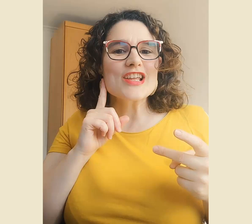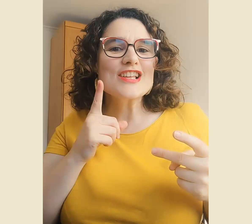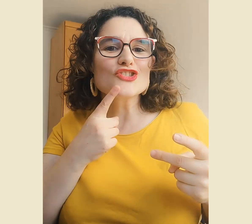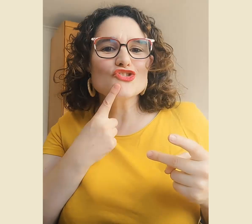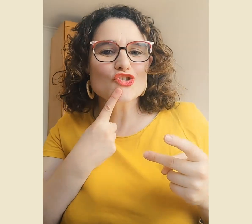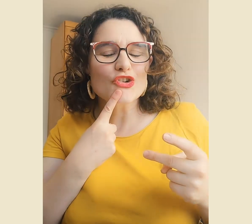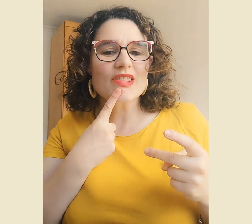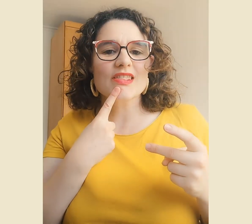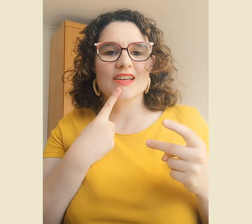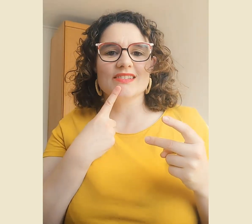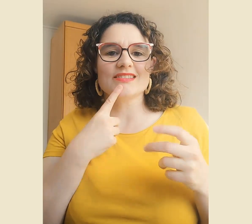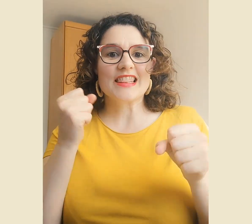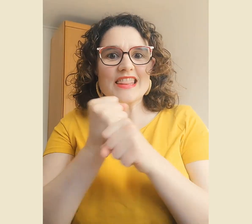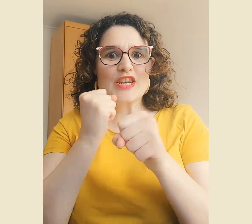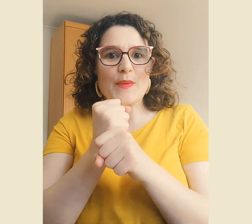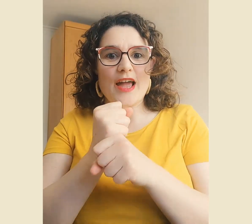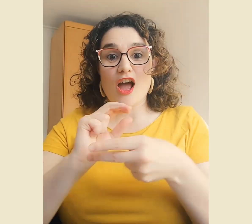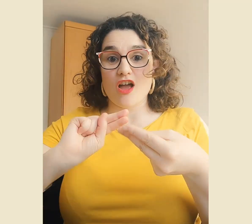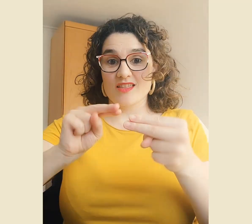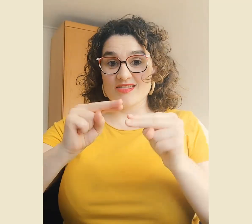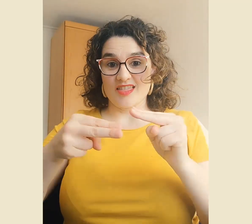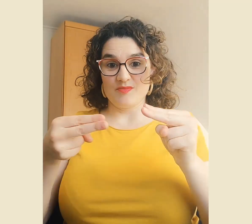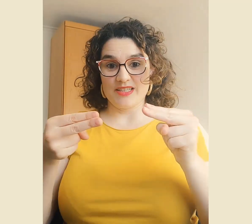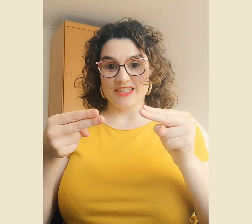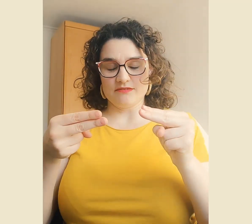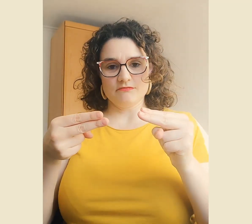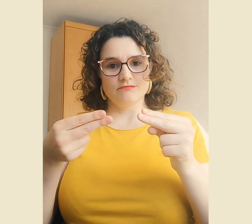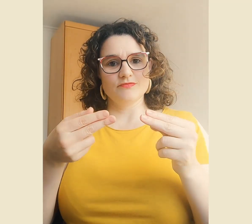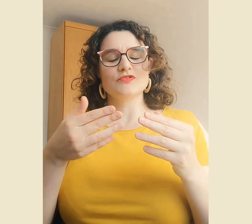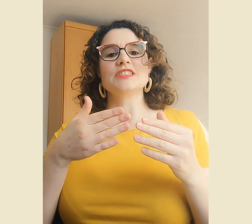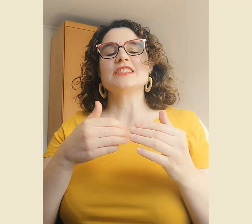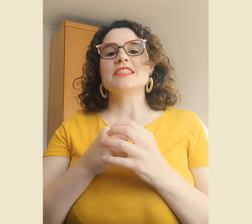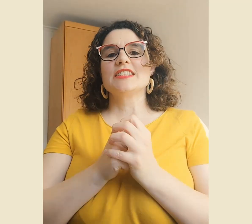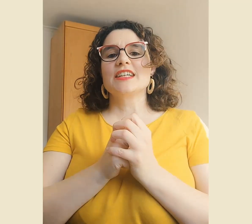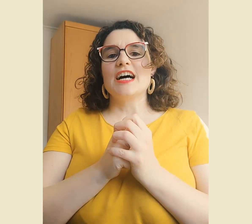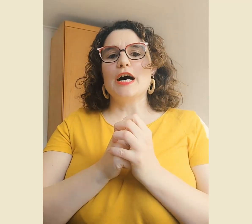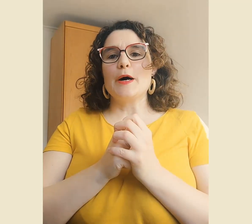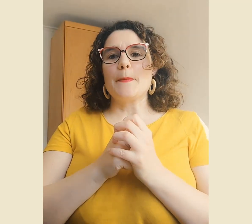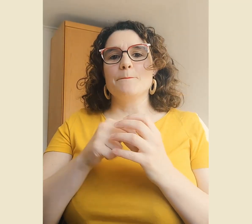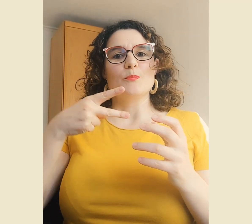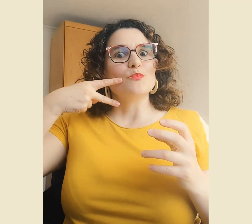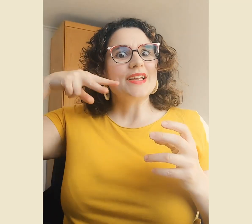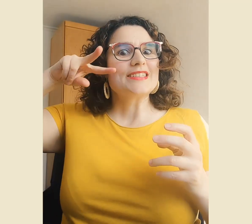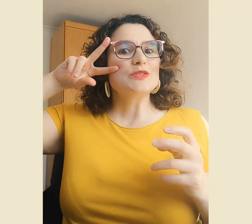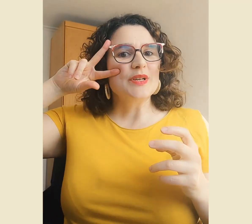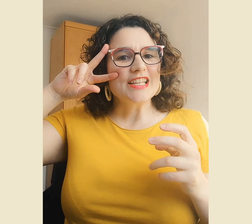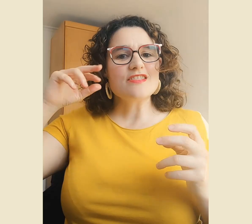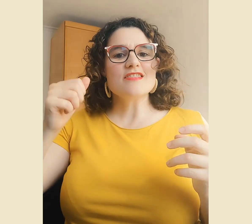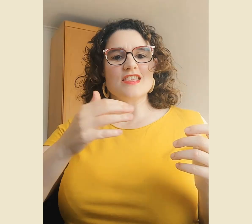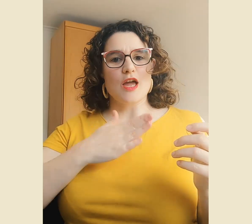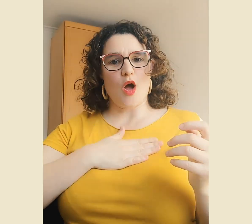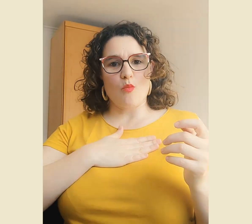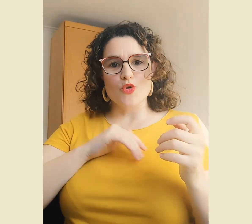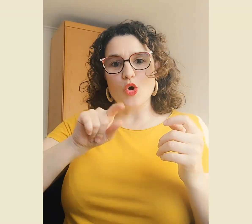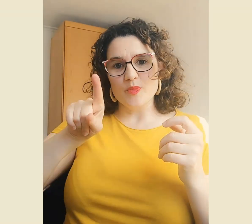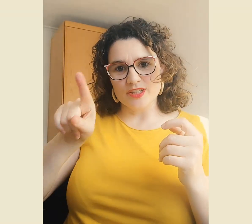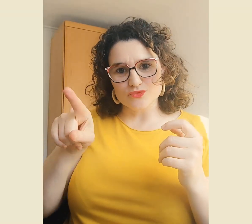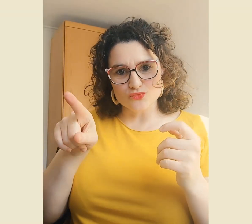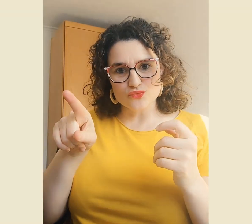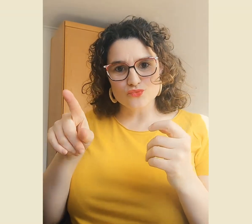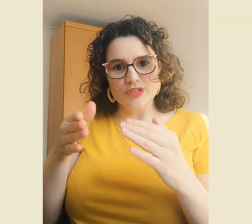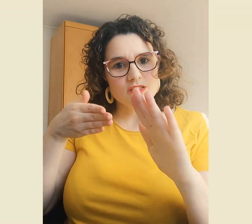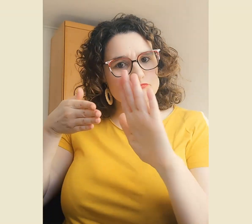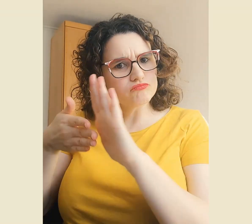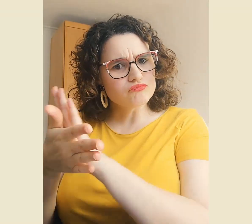A continuación, conoceremos de primera mano el trabajo de una intérprete sorda,